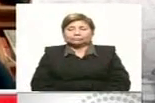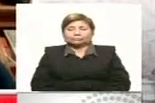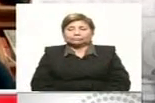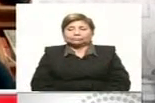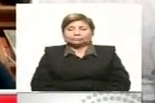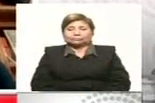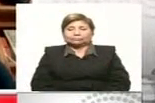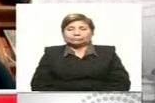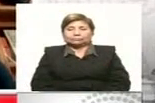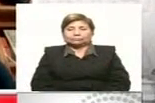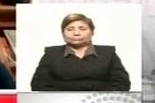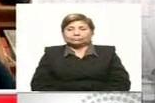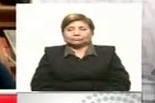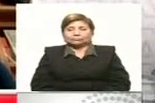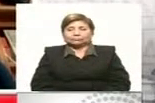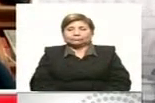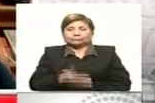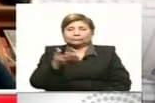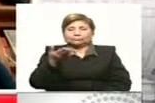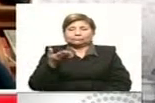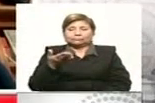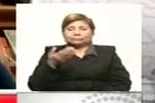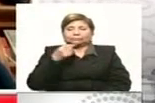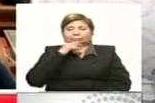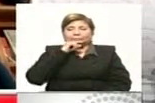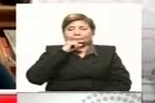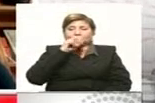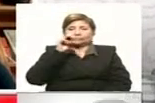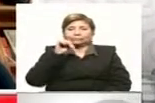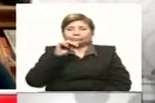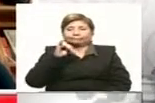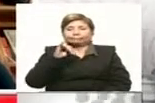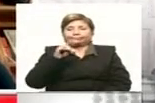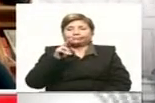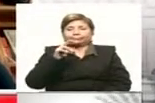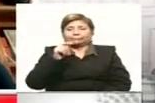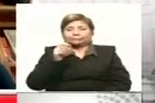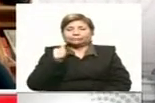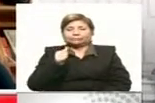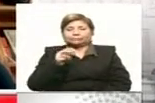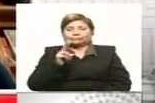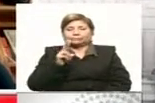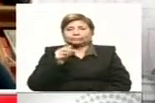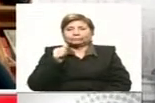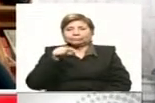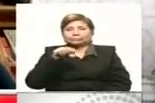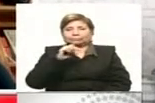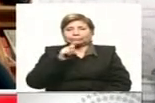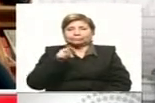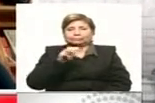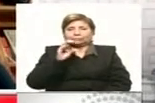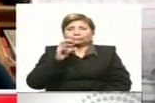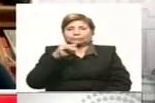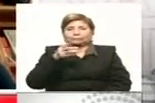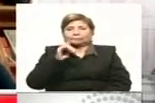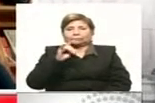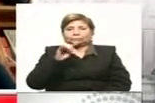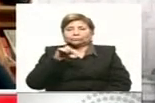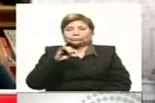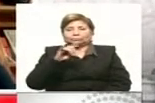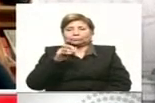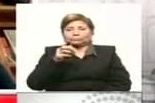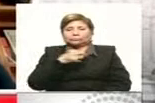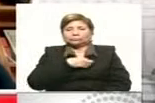tenemos como invitada la señora Mirta Esther Vázquez Chuquilín,